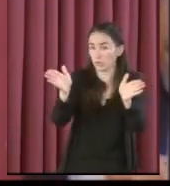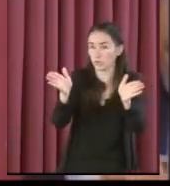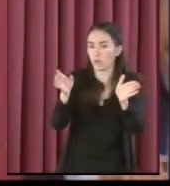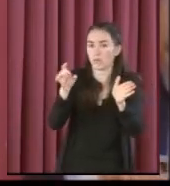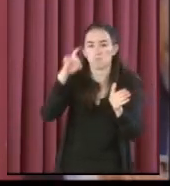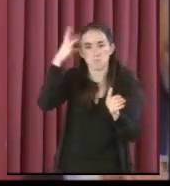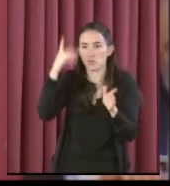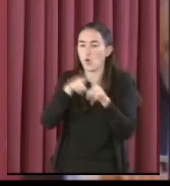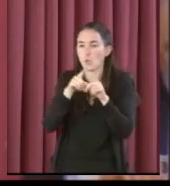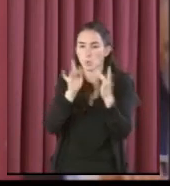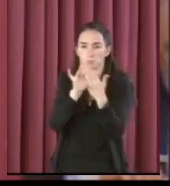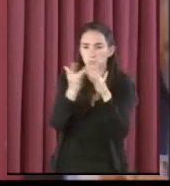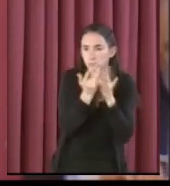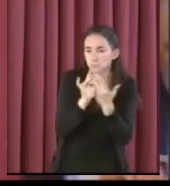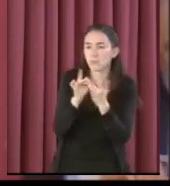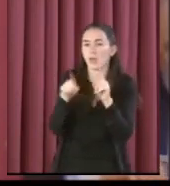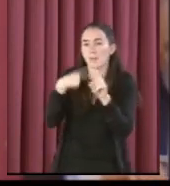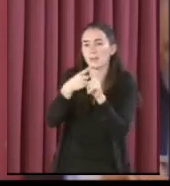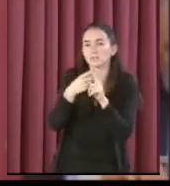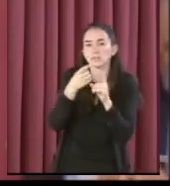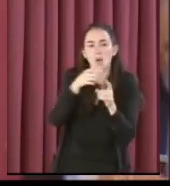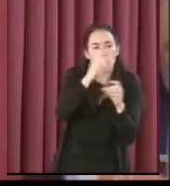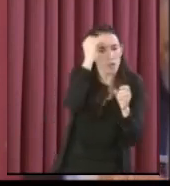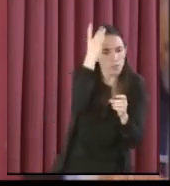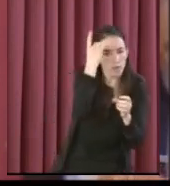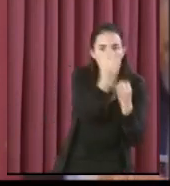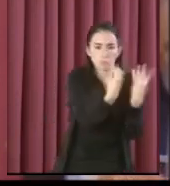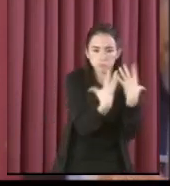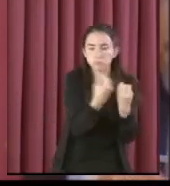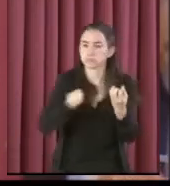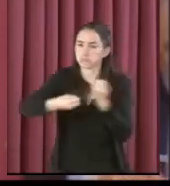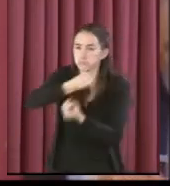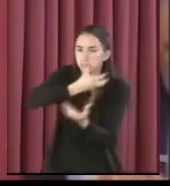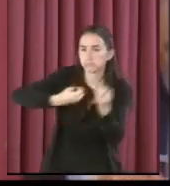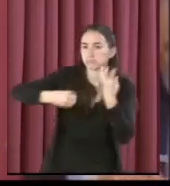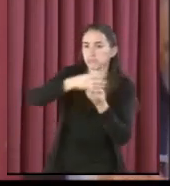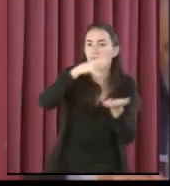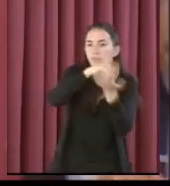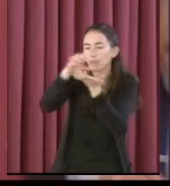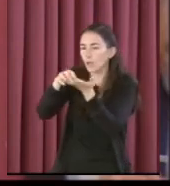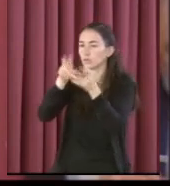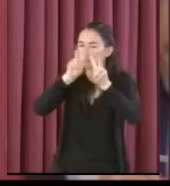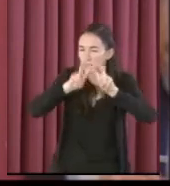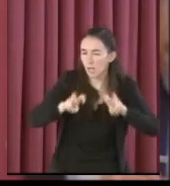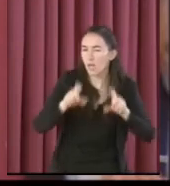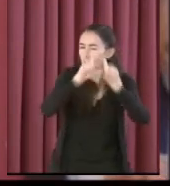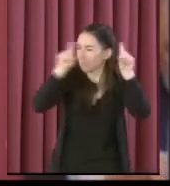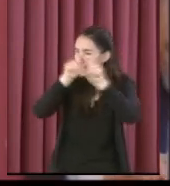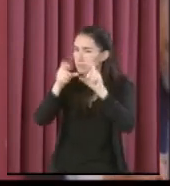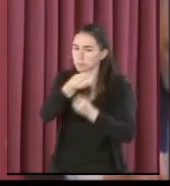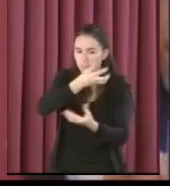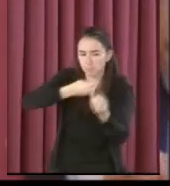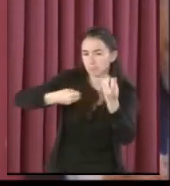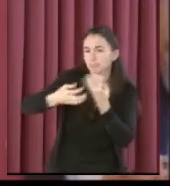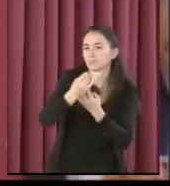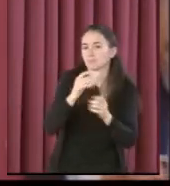programas de interacción eficaces, promueven el intercambio de buenas prácticas entre instituciones, centros de investigación y empresas, y sin duda alguna